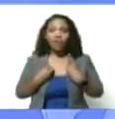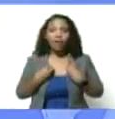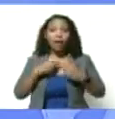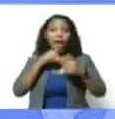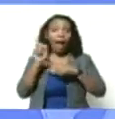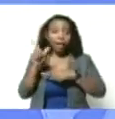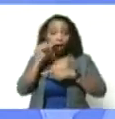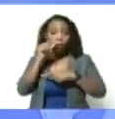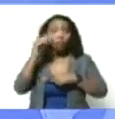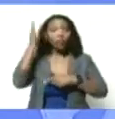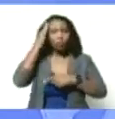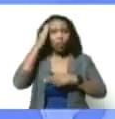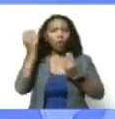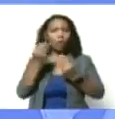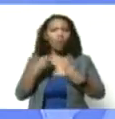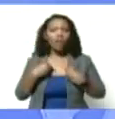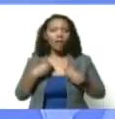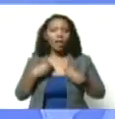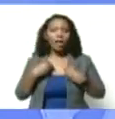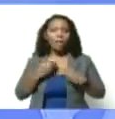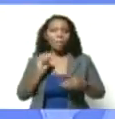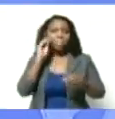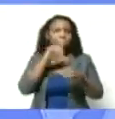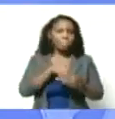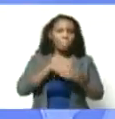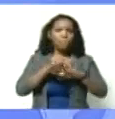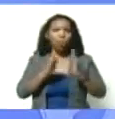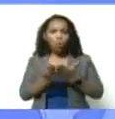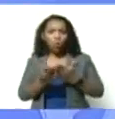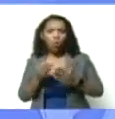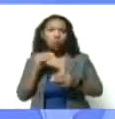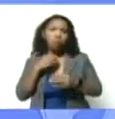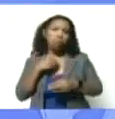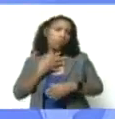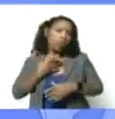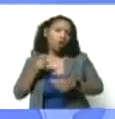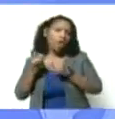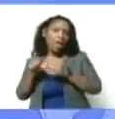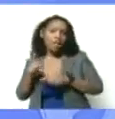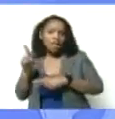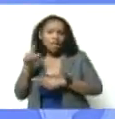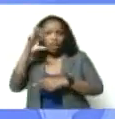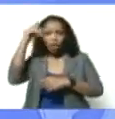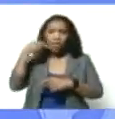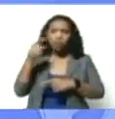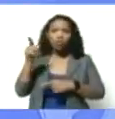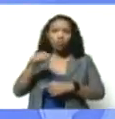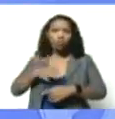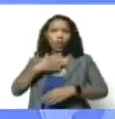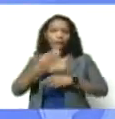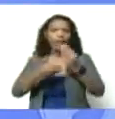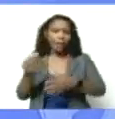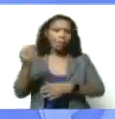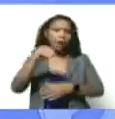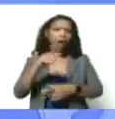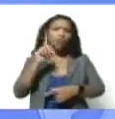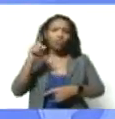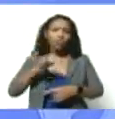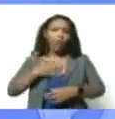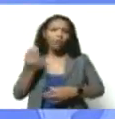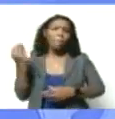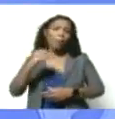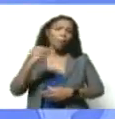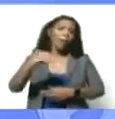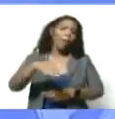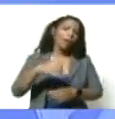vivir. Se metió en el mundo político. Pudo haberse quedado como periodista. Pero Dios lo tocó y dijo, tú puedes hacer más. Tú puedes hacer mucho